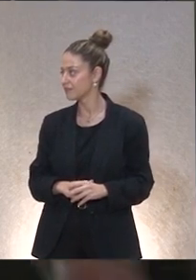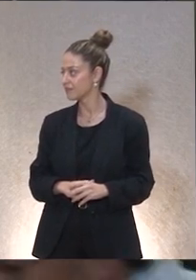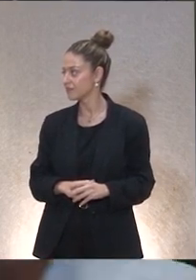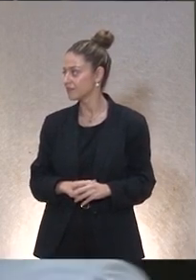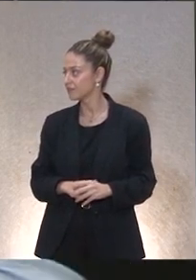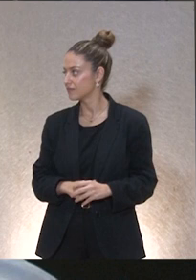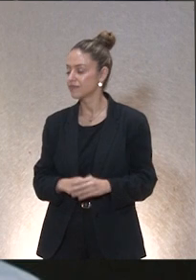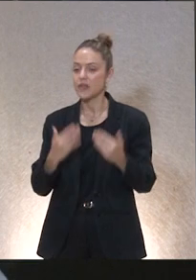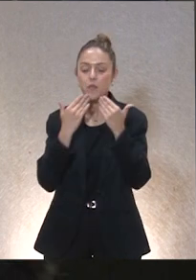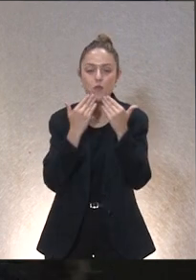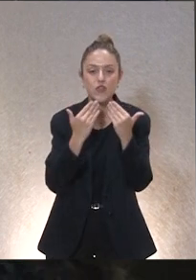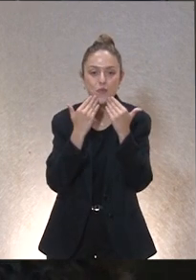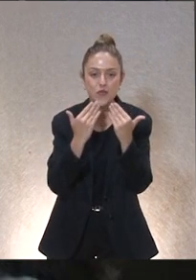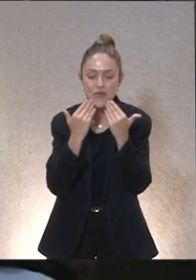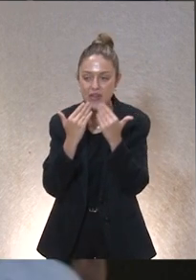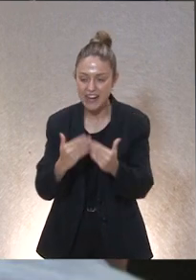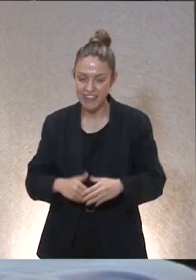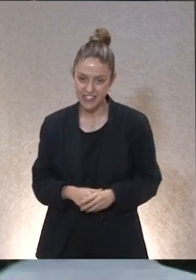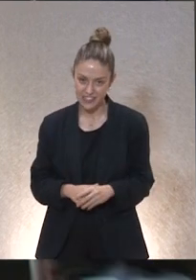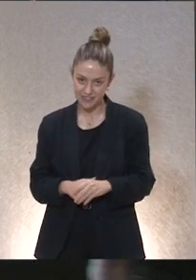bueno muchas Muchísimas